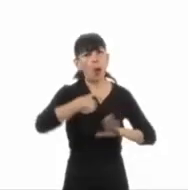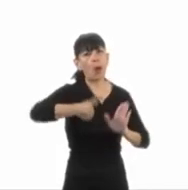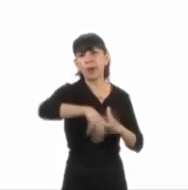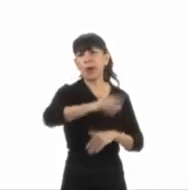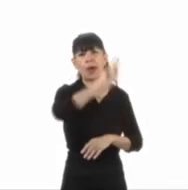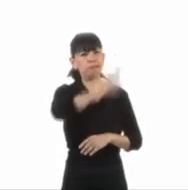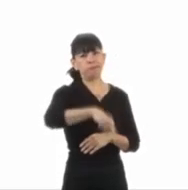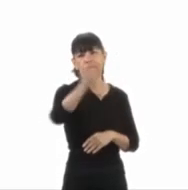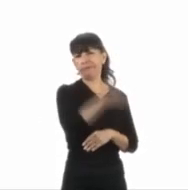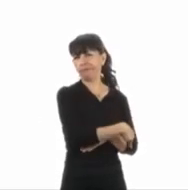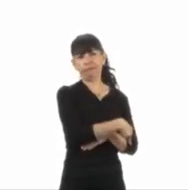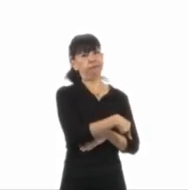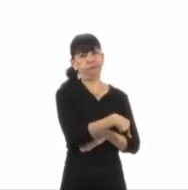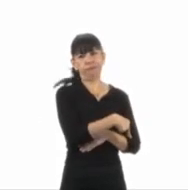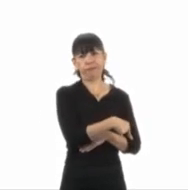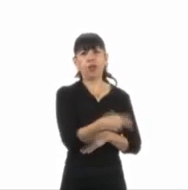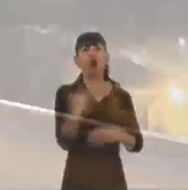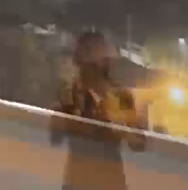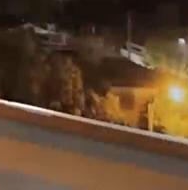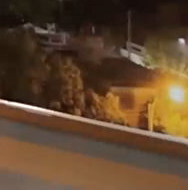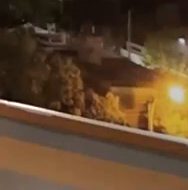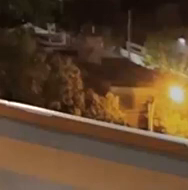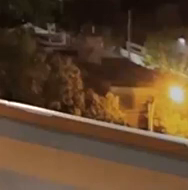la represión.